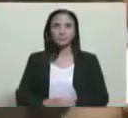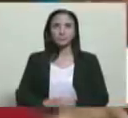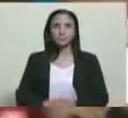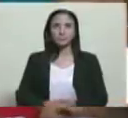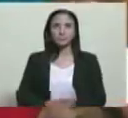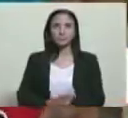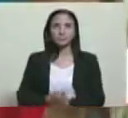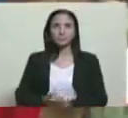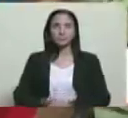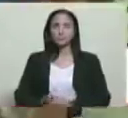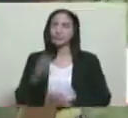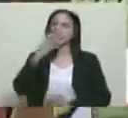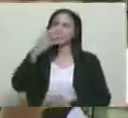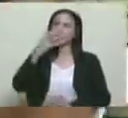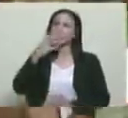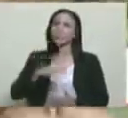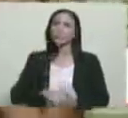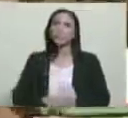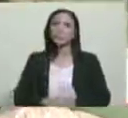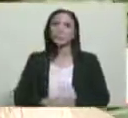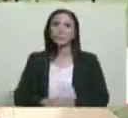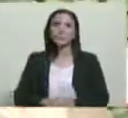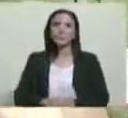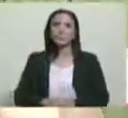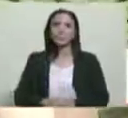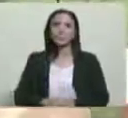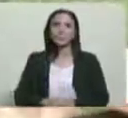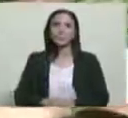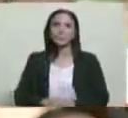Qué bonita consigna.